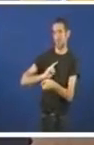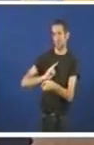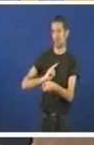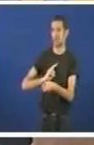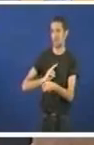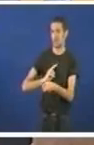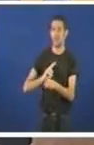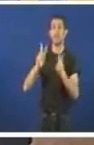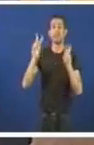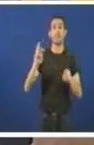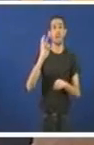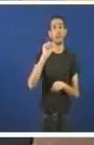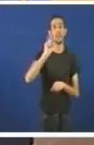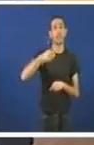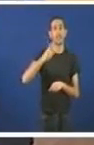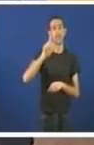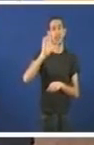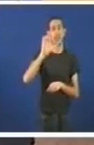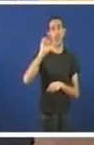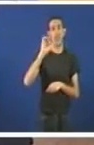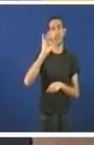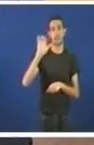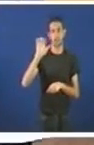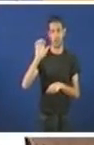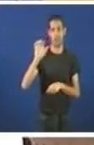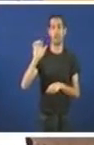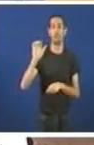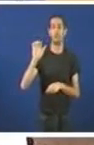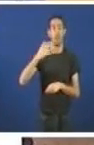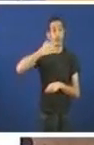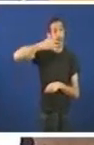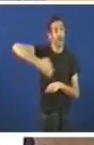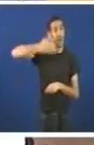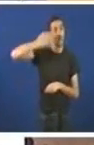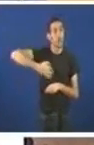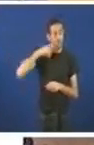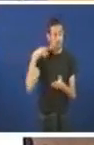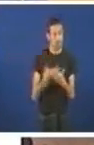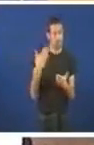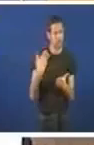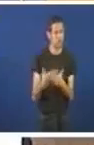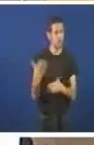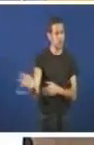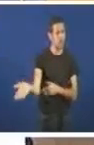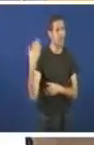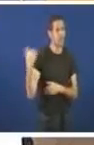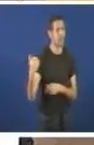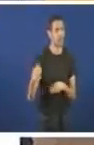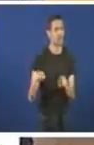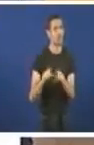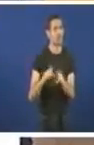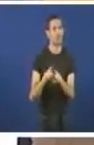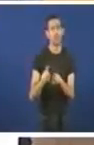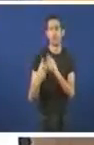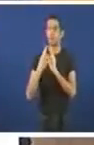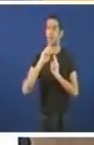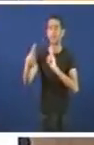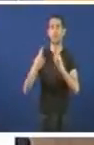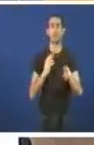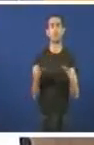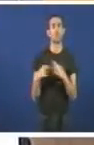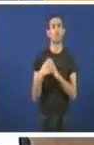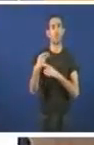tax lease, é que a realidade que quedou constatada onte a través dunha intervención do Bloque